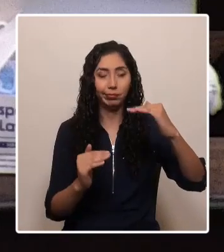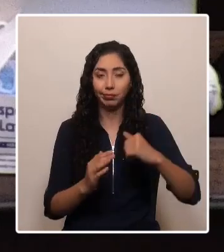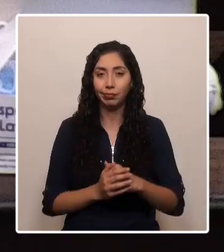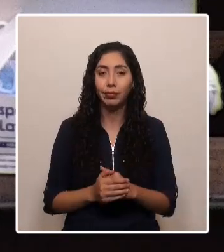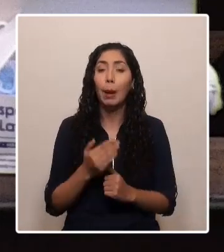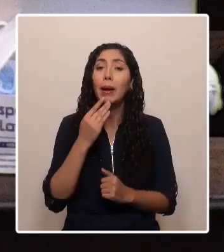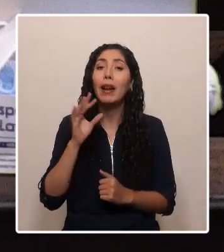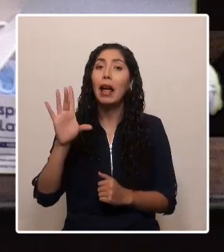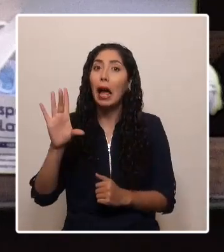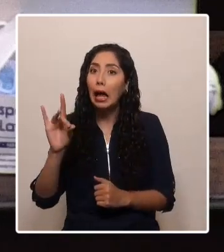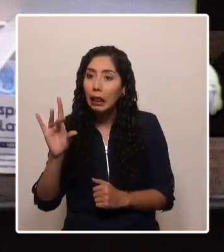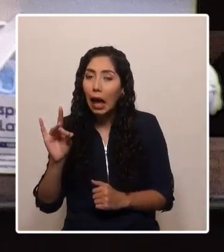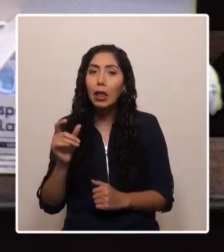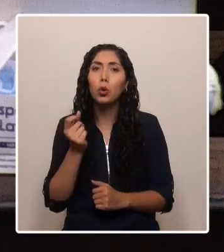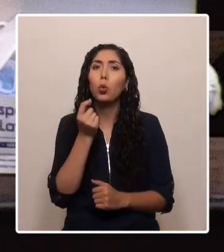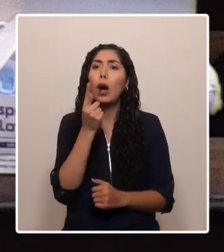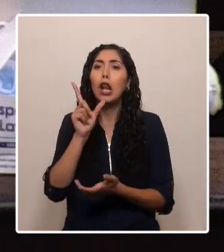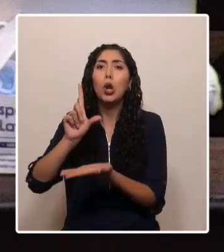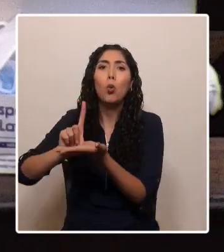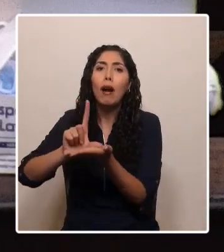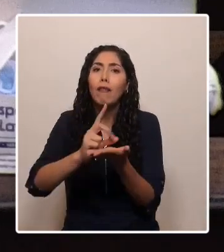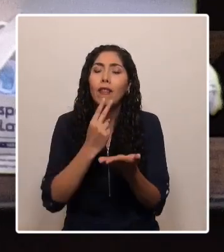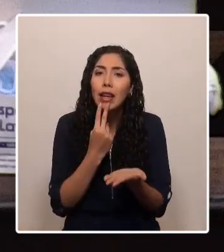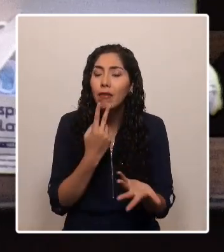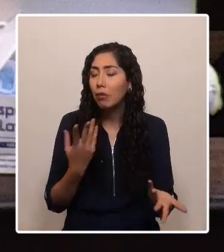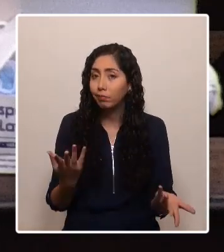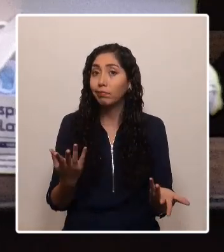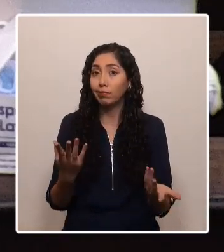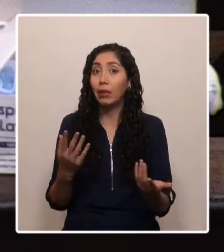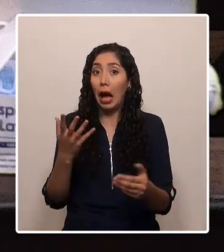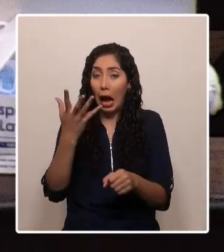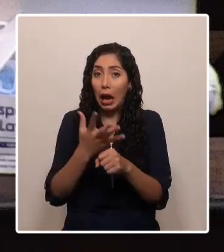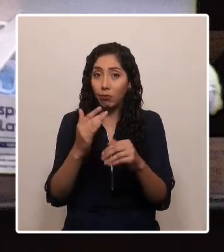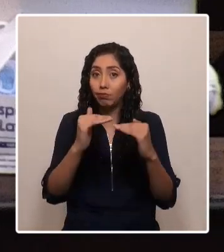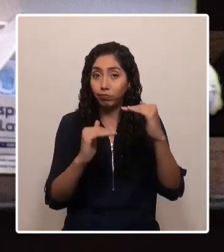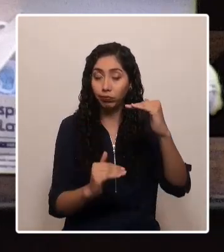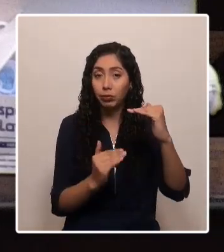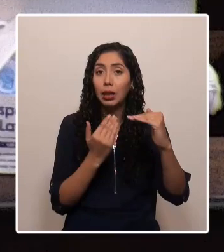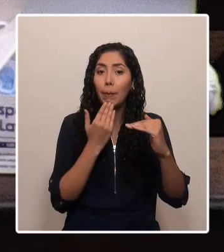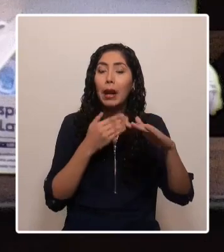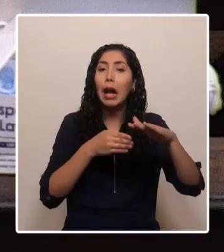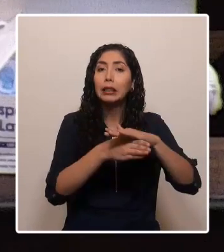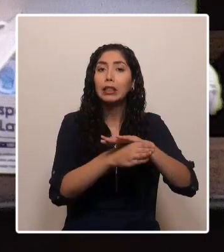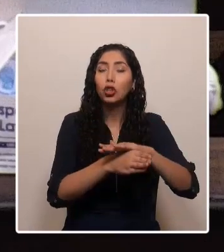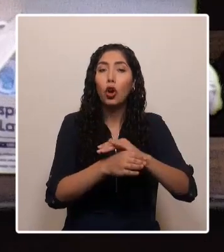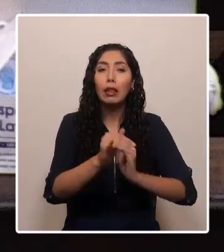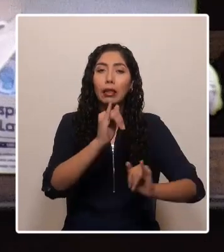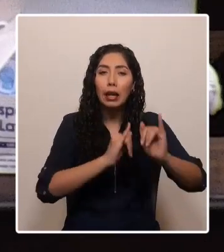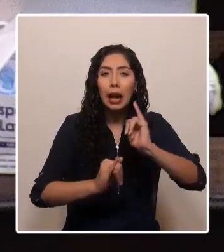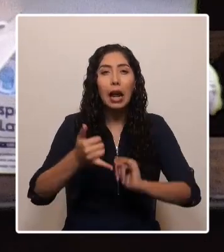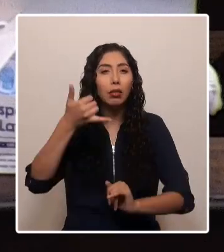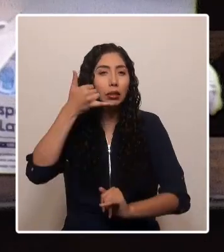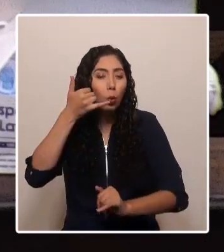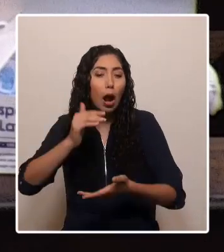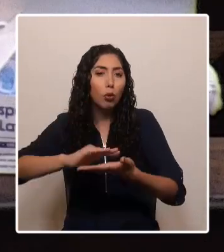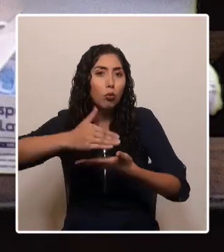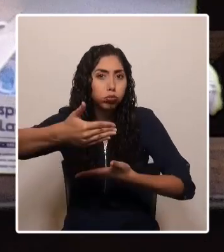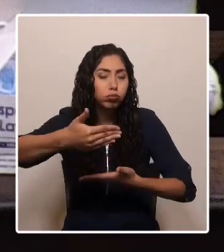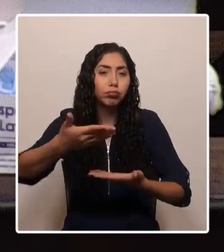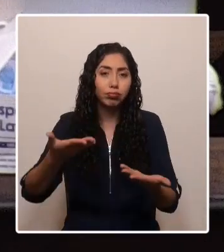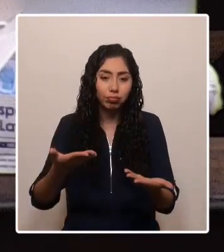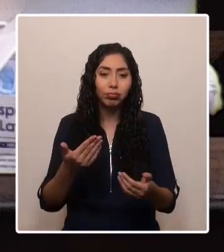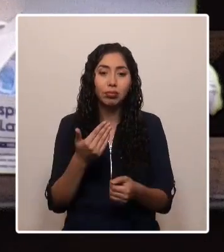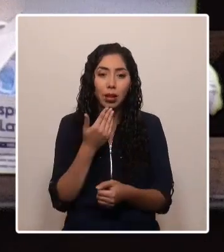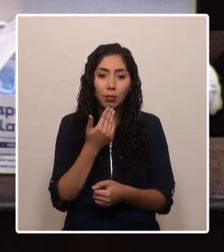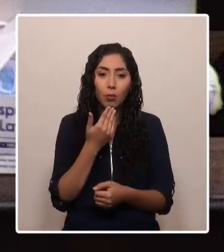de residencia o nivel educacional. El acceso a Internet y uso de dispositivos móviles es mucho menor entre las personas con mayor edad, menos educadas